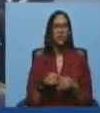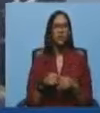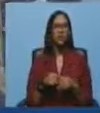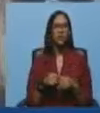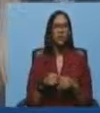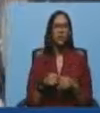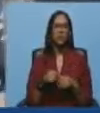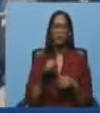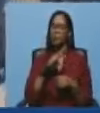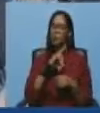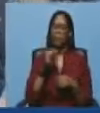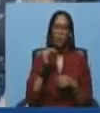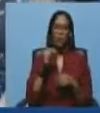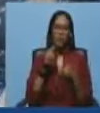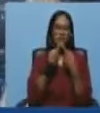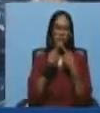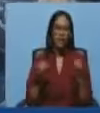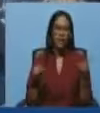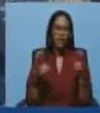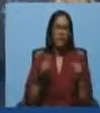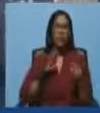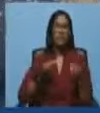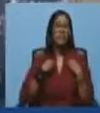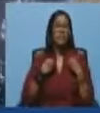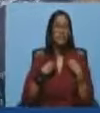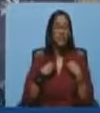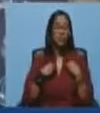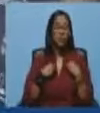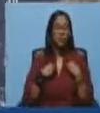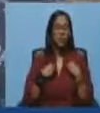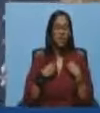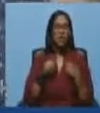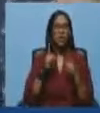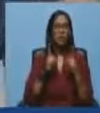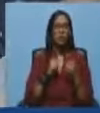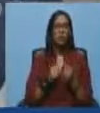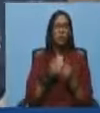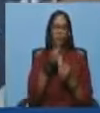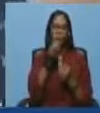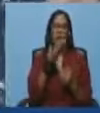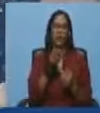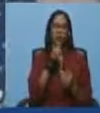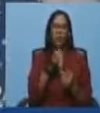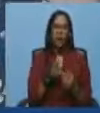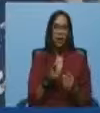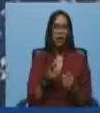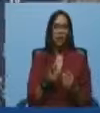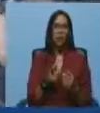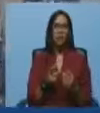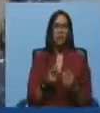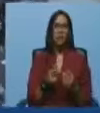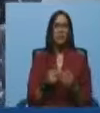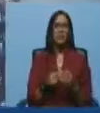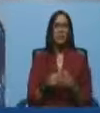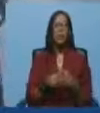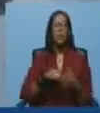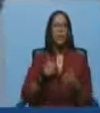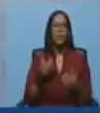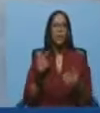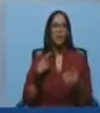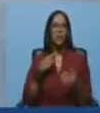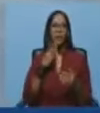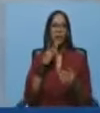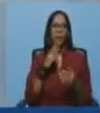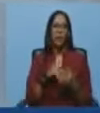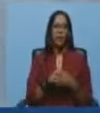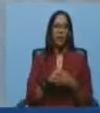no dimensionan como lo que están viviendo, o incluso los privilegios o beneficios, por ponerle algún calificativo, que pudiesen tener, por ejemplo, el